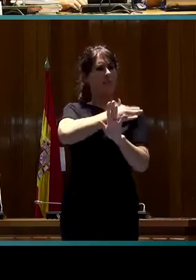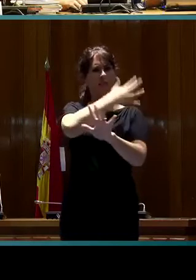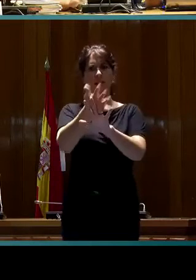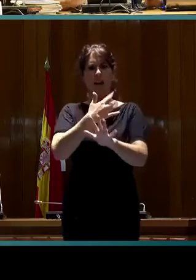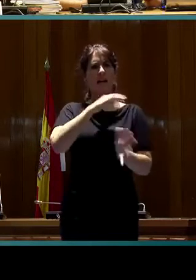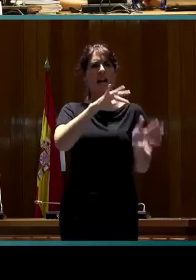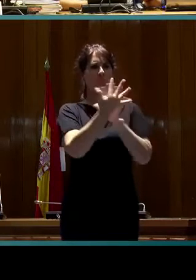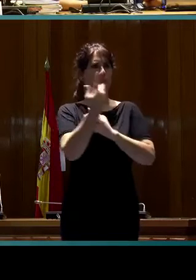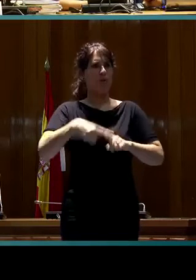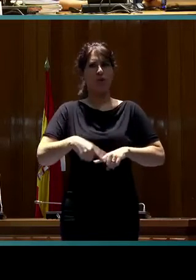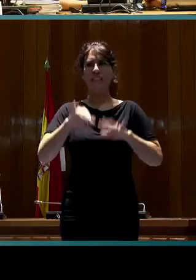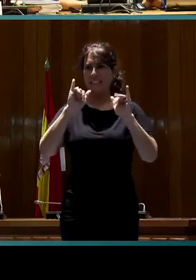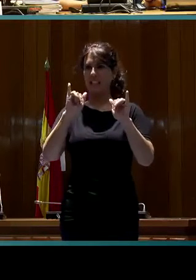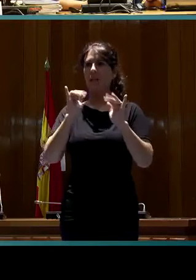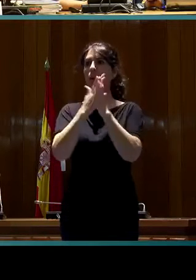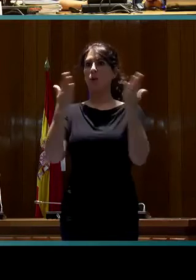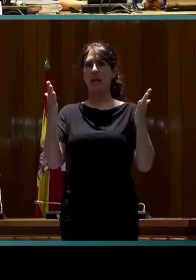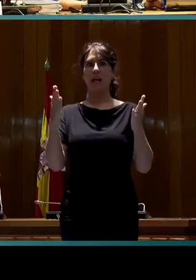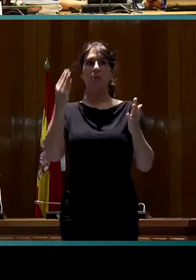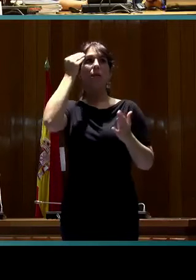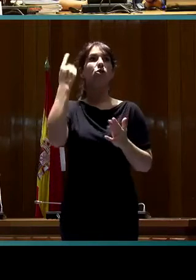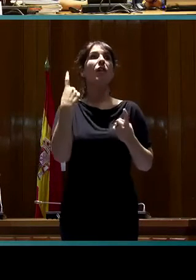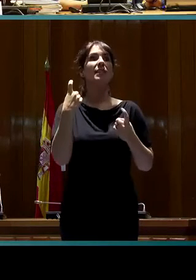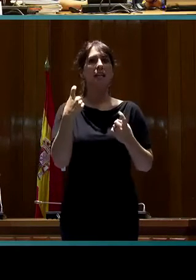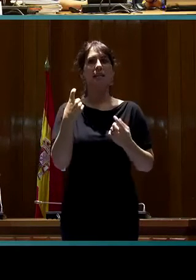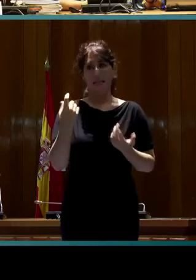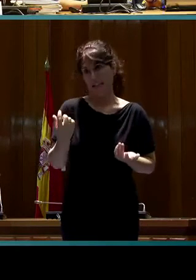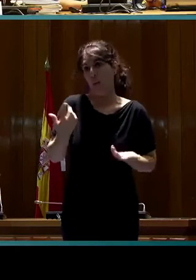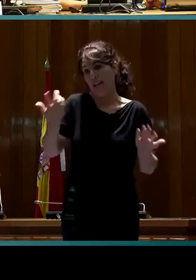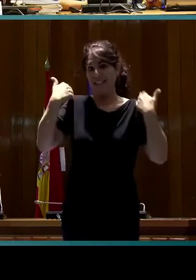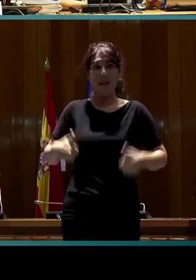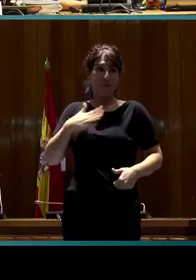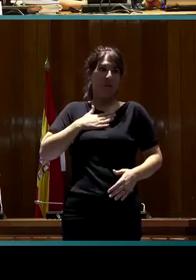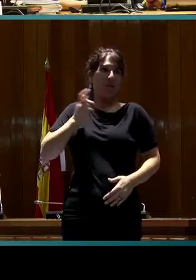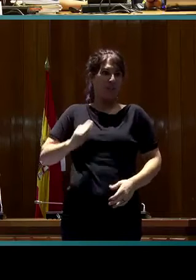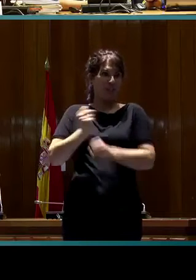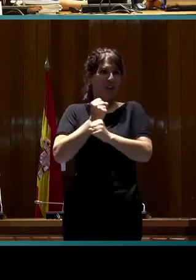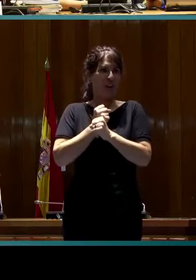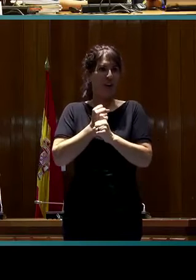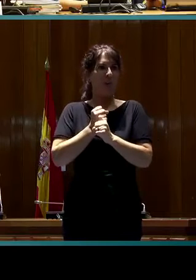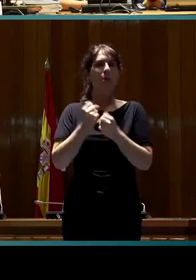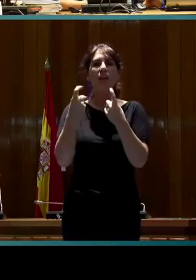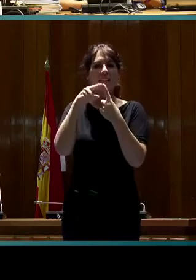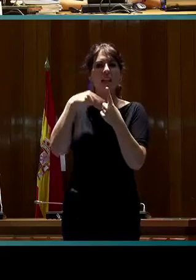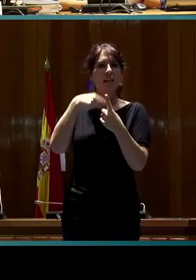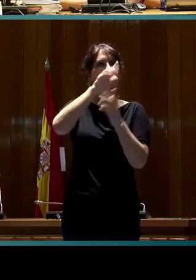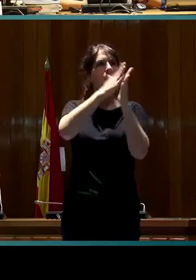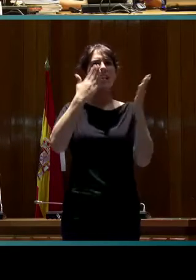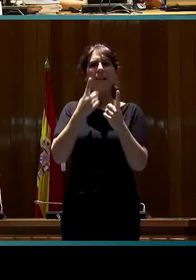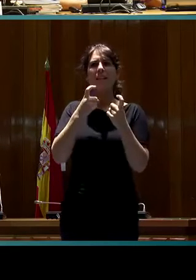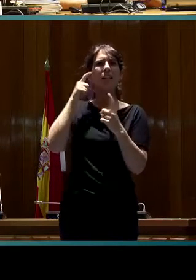dices son necesarias, sí que pienso que son necesarias, solo faltaría, soy bibliotecaria. Pero ¿son necesarias para quién son necesarias?